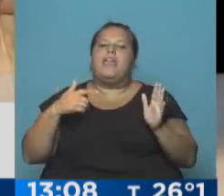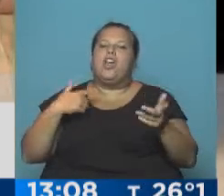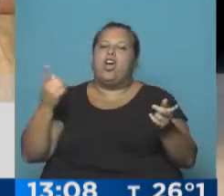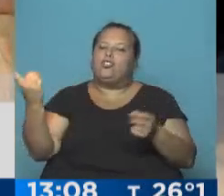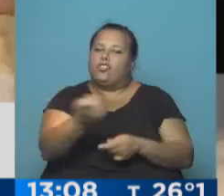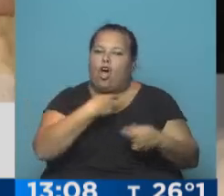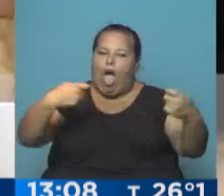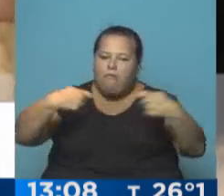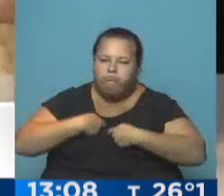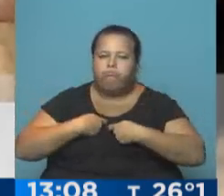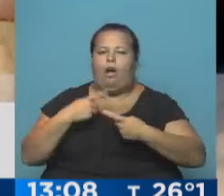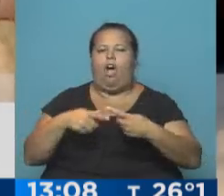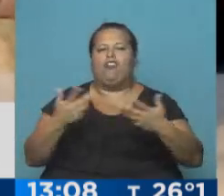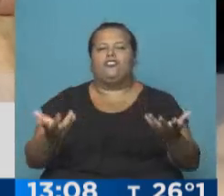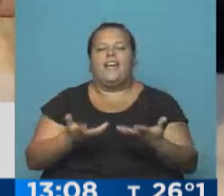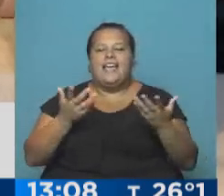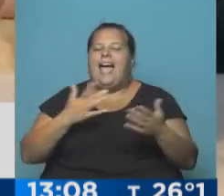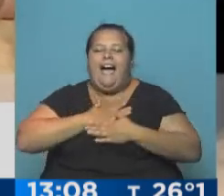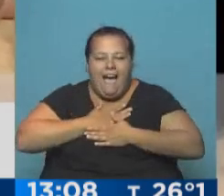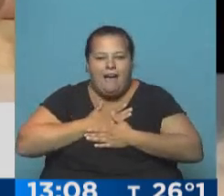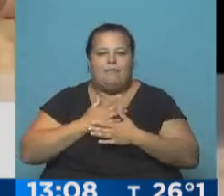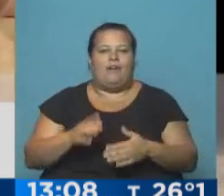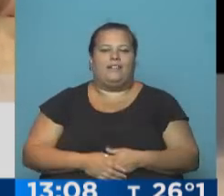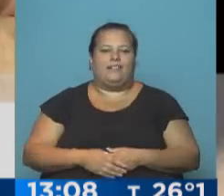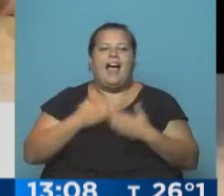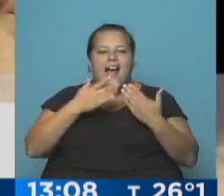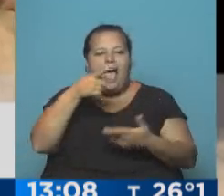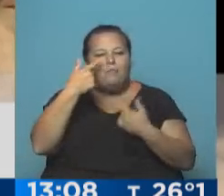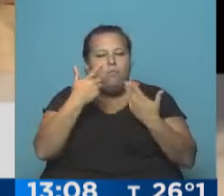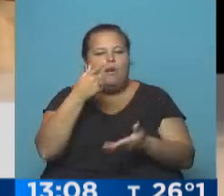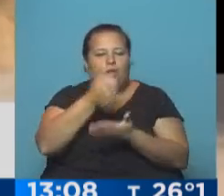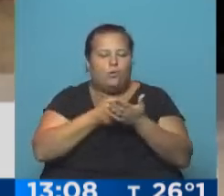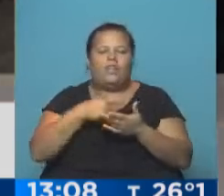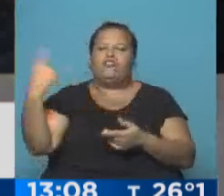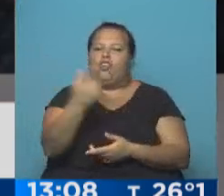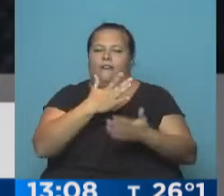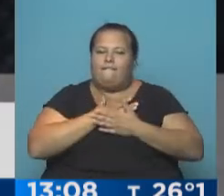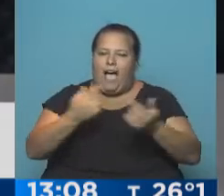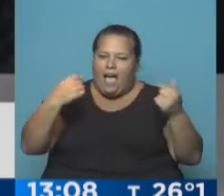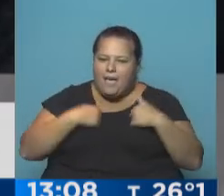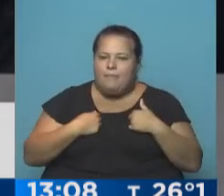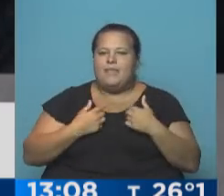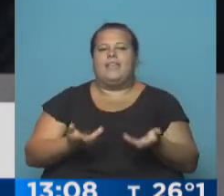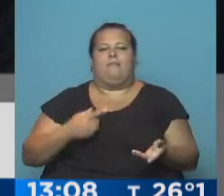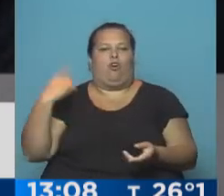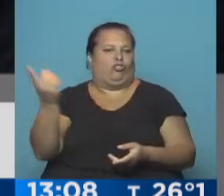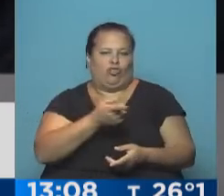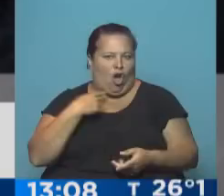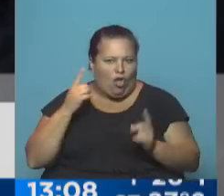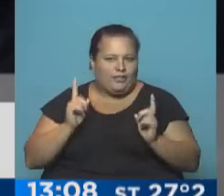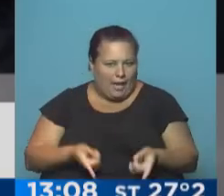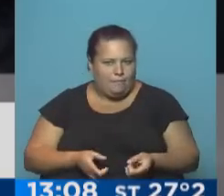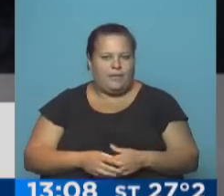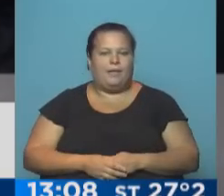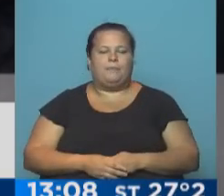de todos, el cariño. El cariño manifestado por todos, por todo el mundo también,